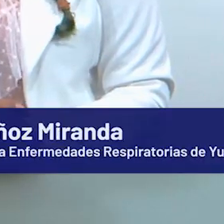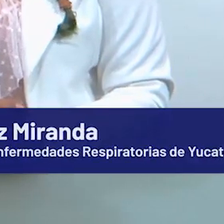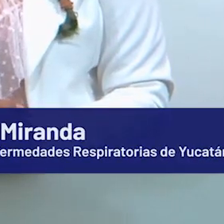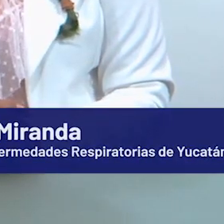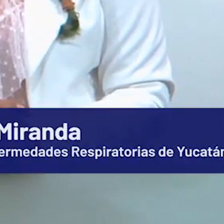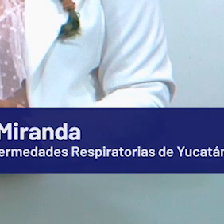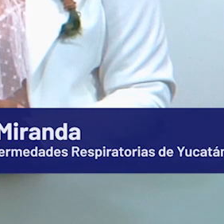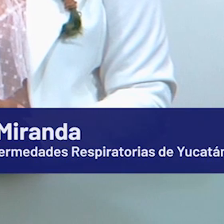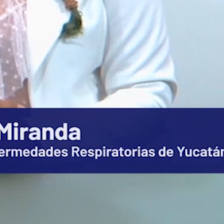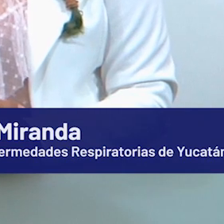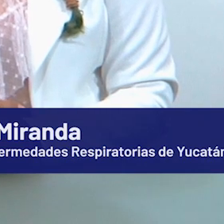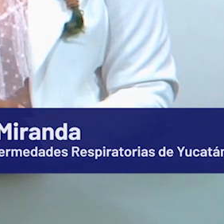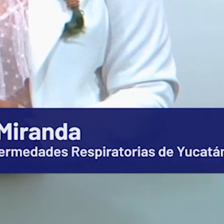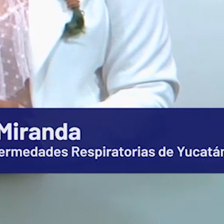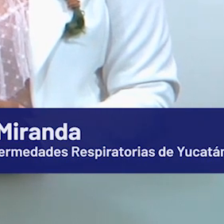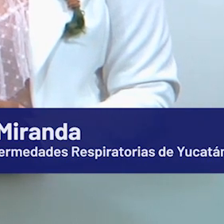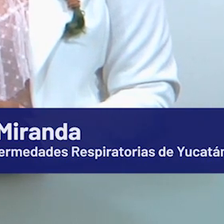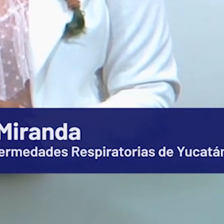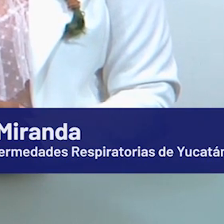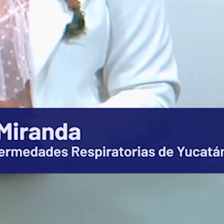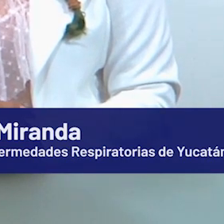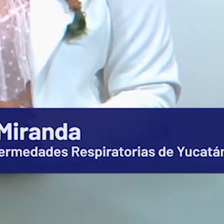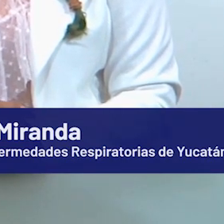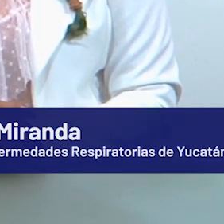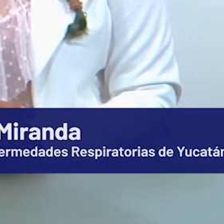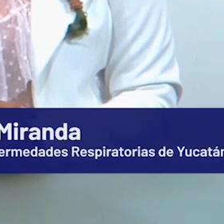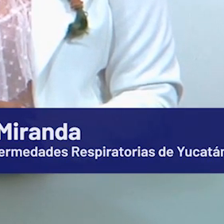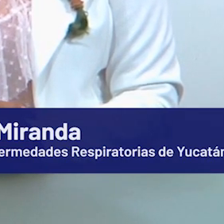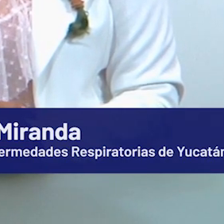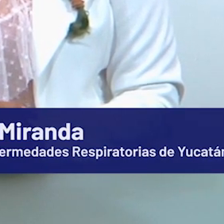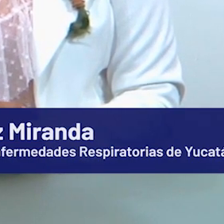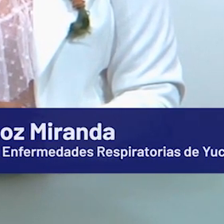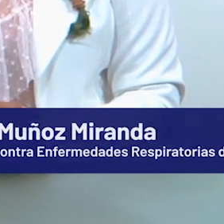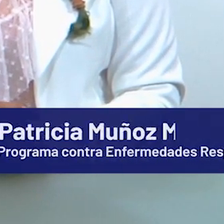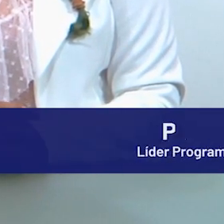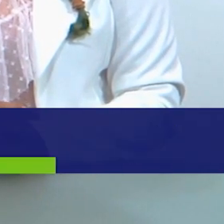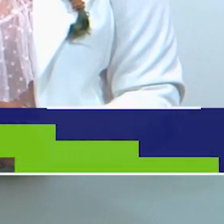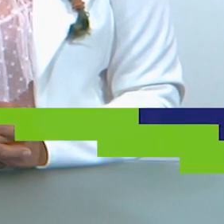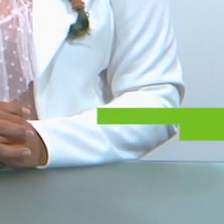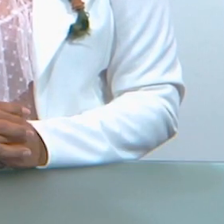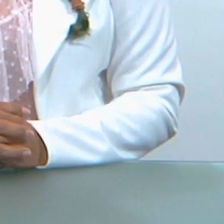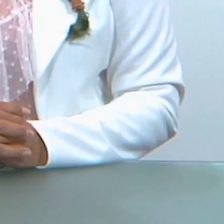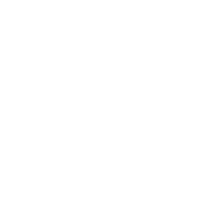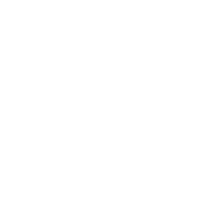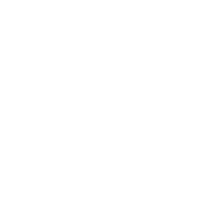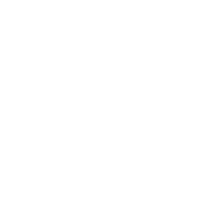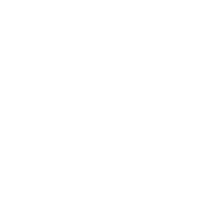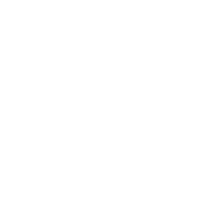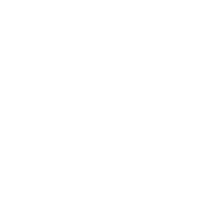doctora. Gracias. Estaremos actualizando esta información todos los días por este mismo medio. Muchas gracias.